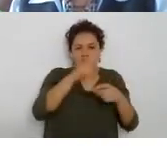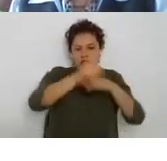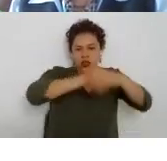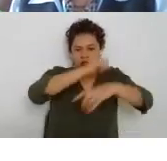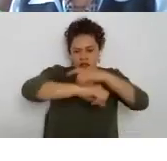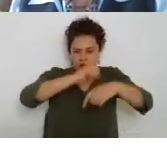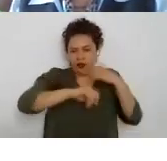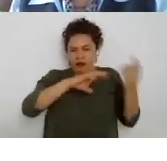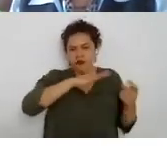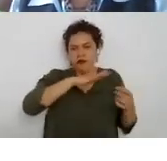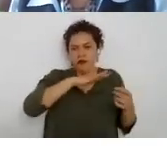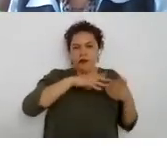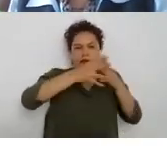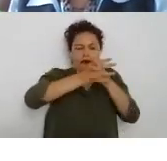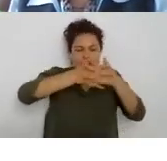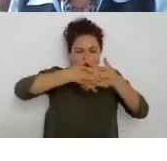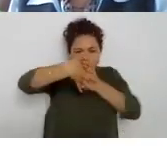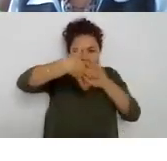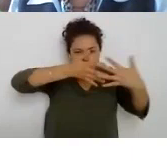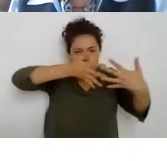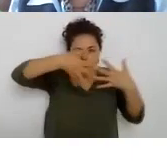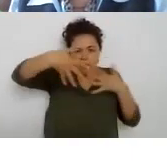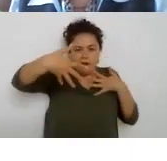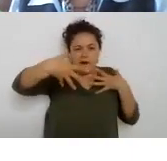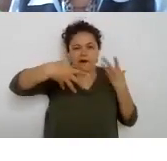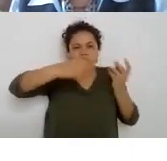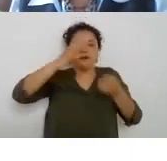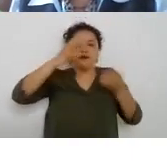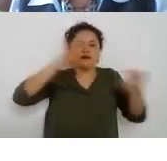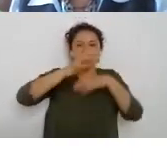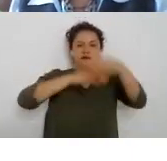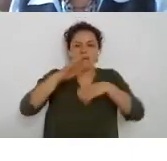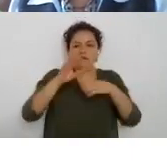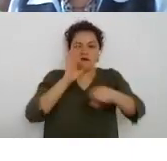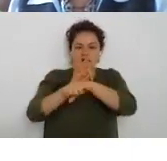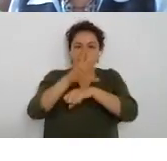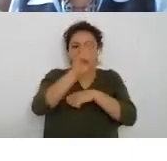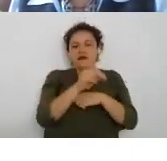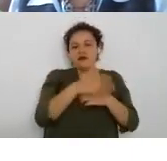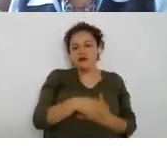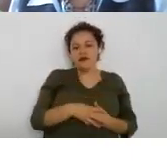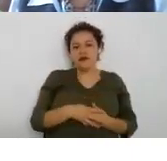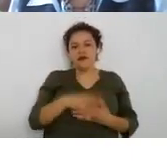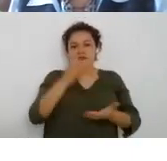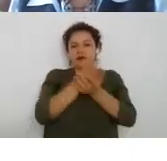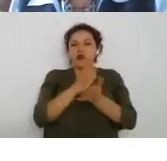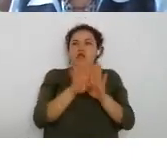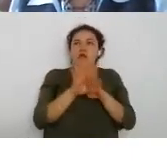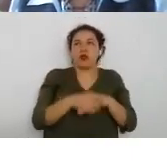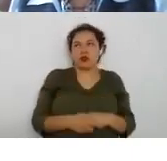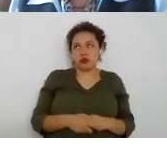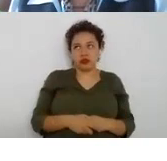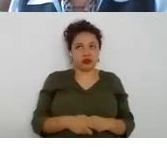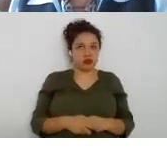es un estiramiento fuera del lugar, ¿dónde metes la tela que proteja? Necesitaba solo que fuera, pues no sé,